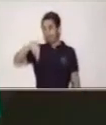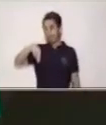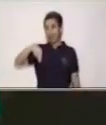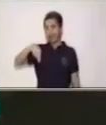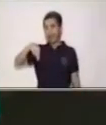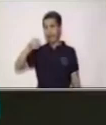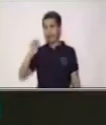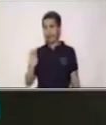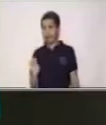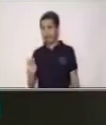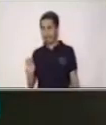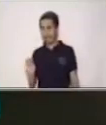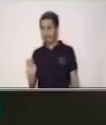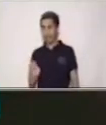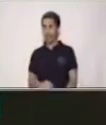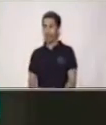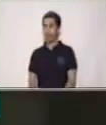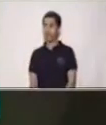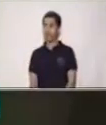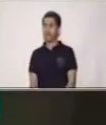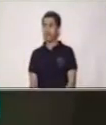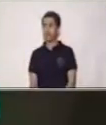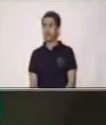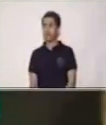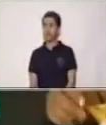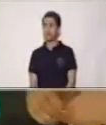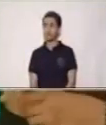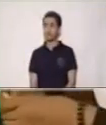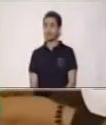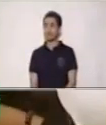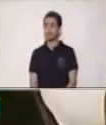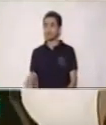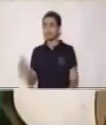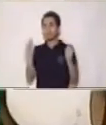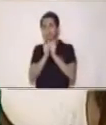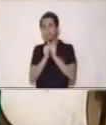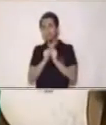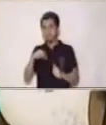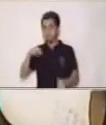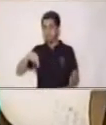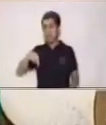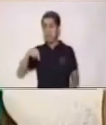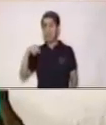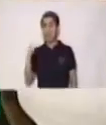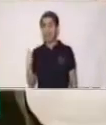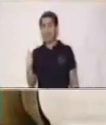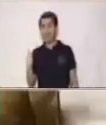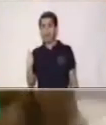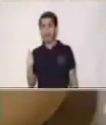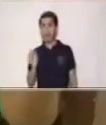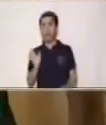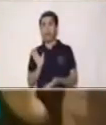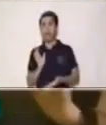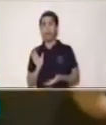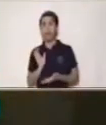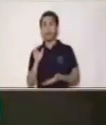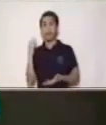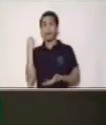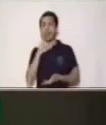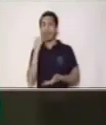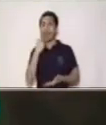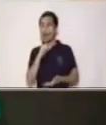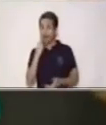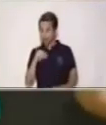nena, por ejemplo, y tú poco a poco te das cuenta cómo puedes ir tú aprendiendo a formar